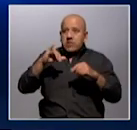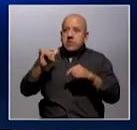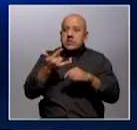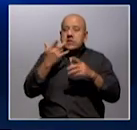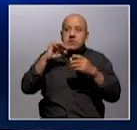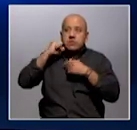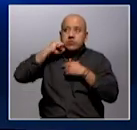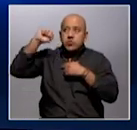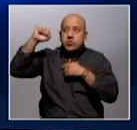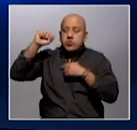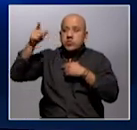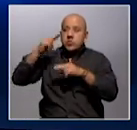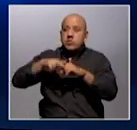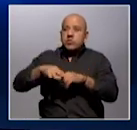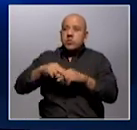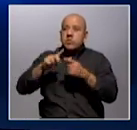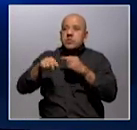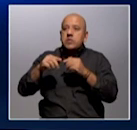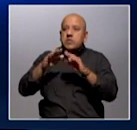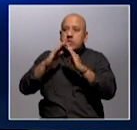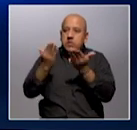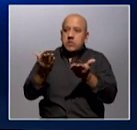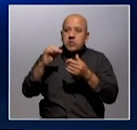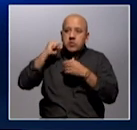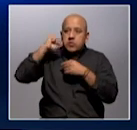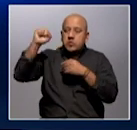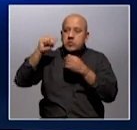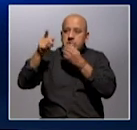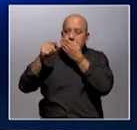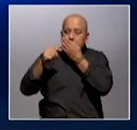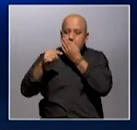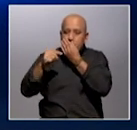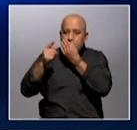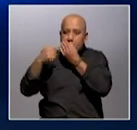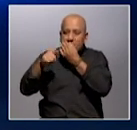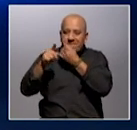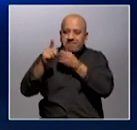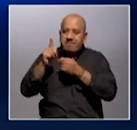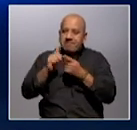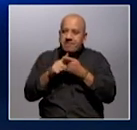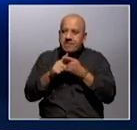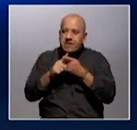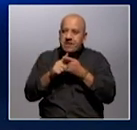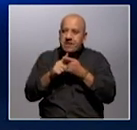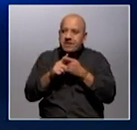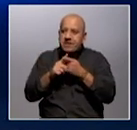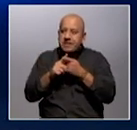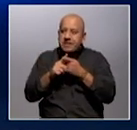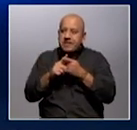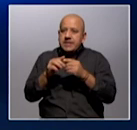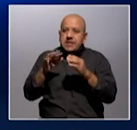suicidó su último libro suicidio esa es otra historia otro día hablamos de lv pero es como que va